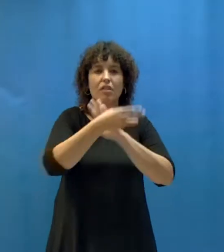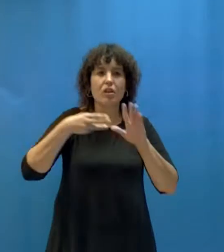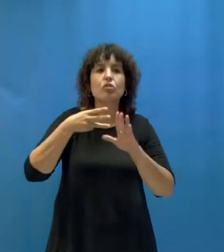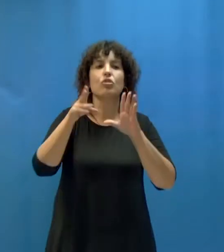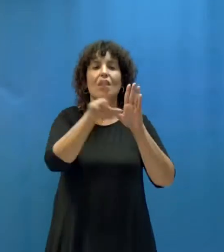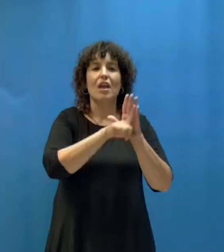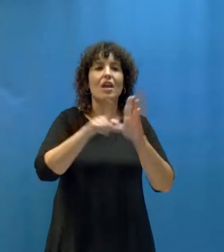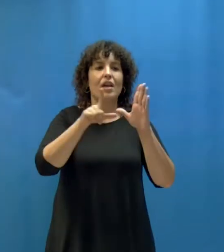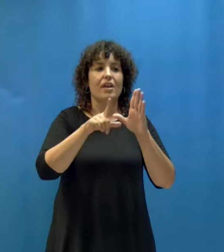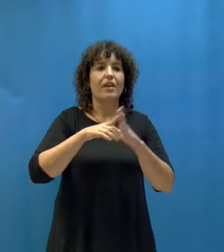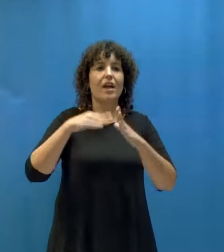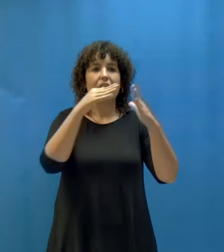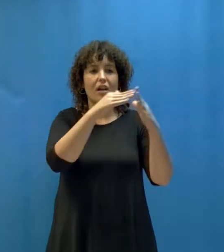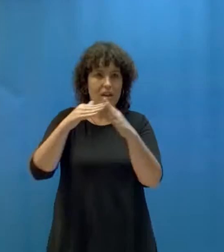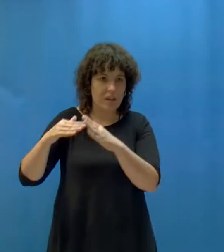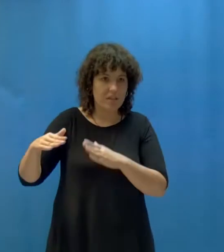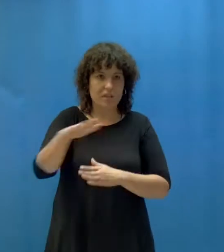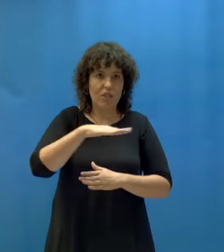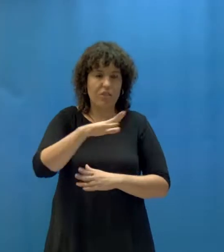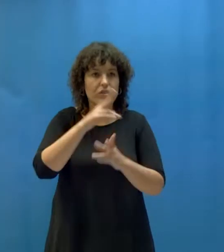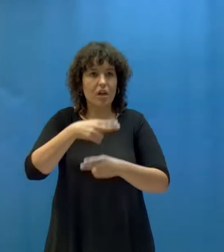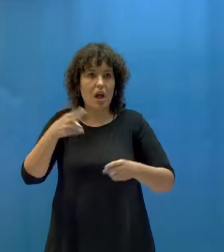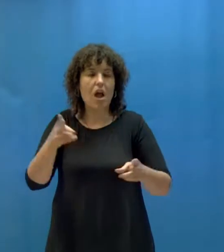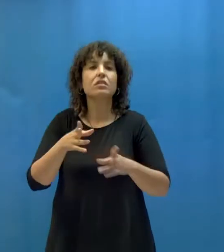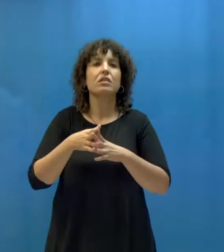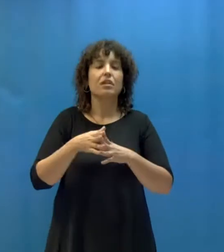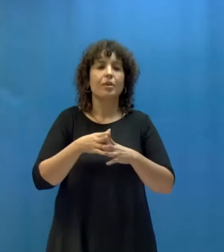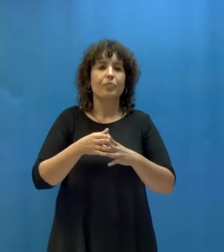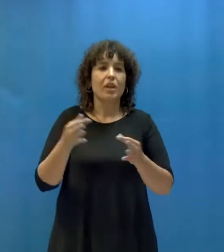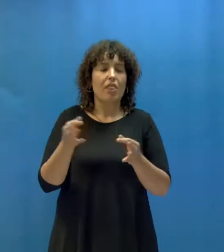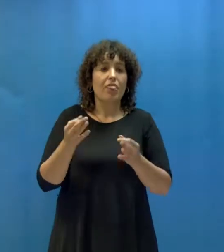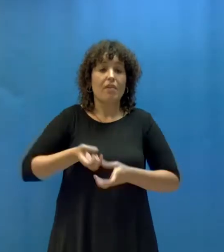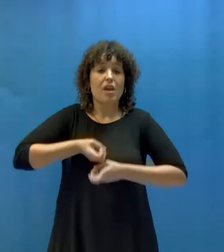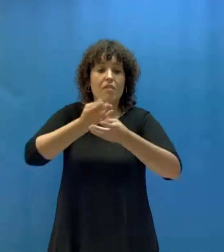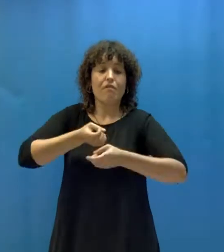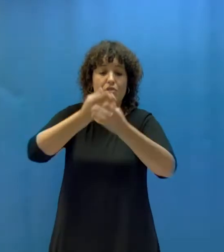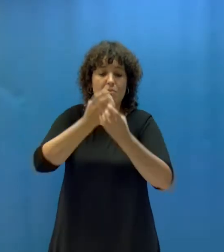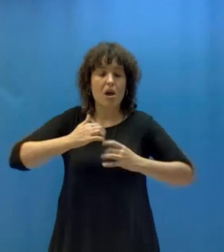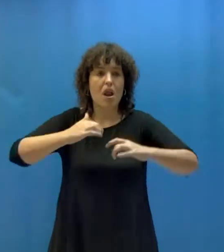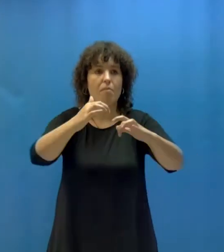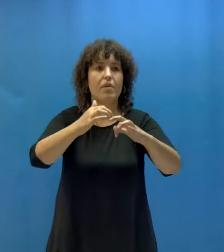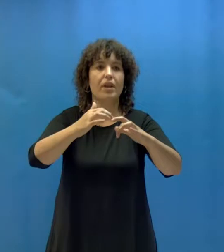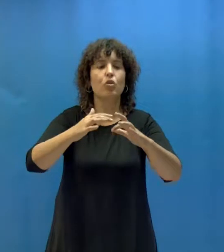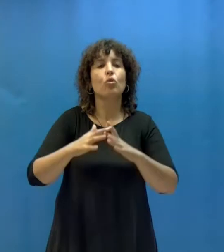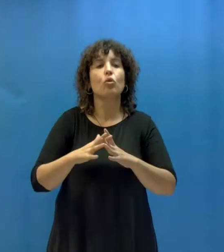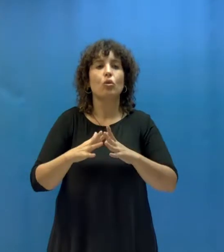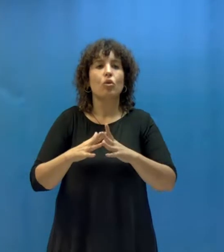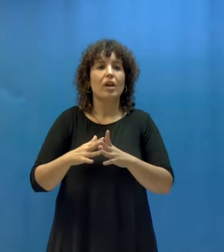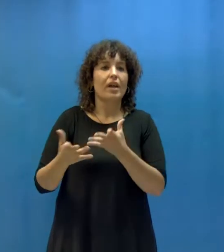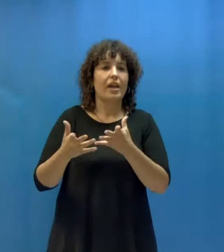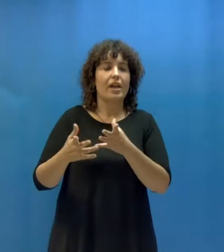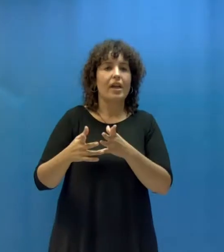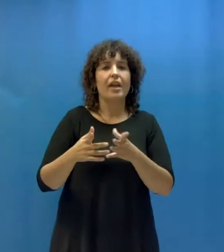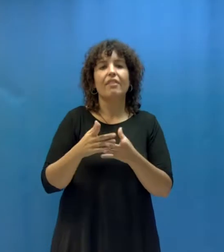Haciendas Locales, se establece la obligación de elevar informe al Pleno por el órgano interventor de todas las resoluciones adoptadas